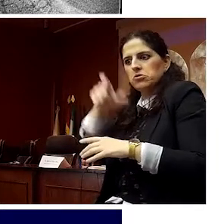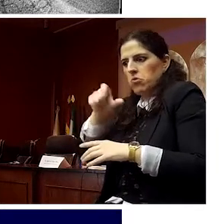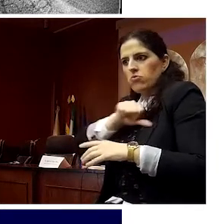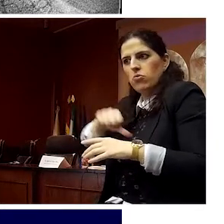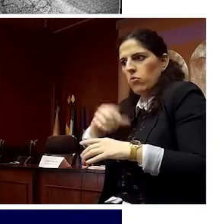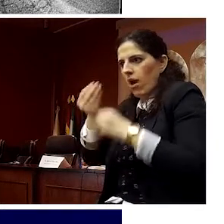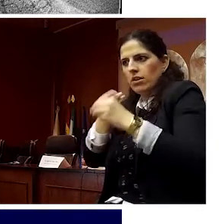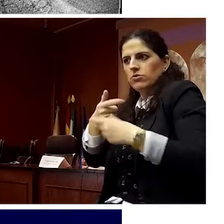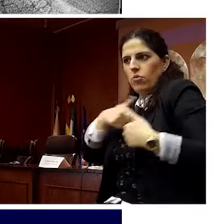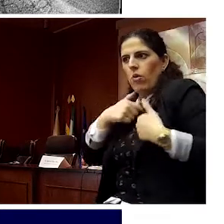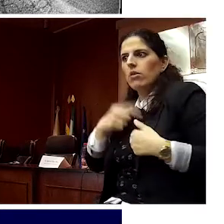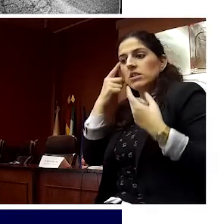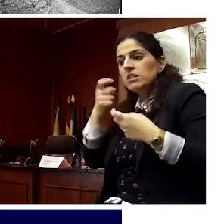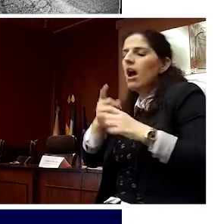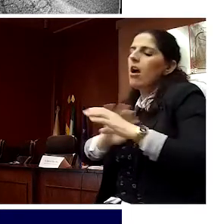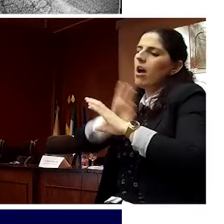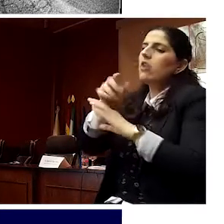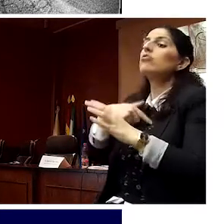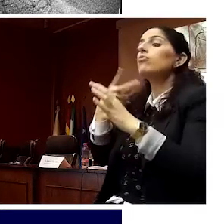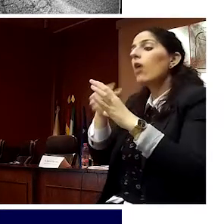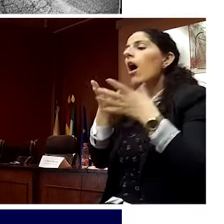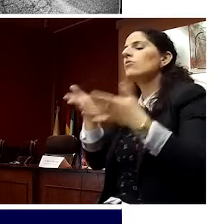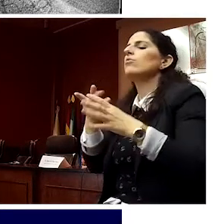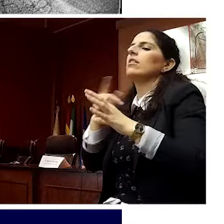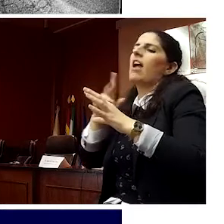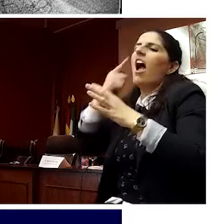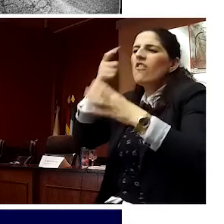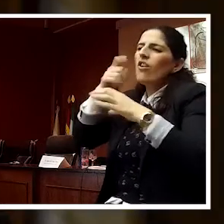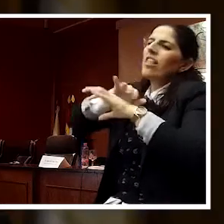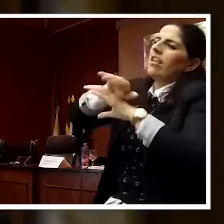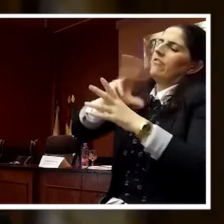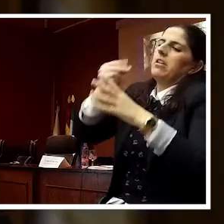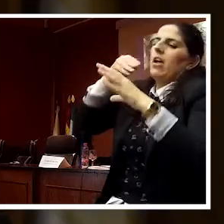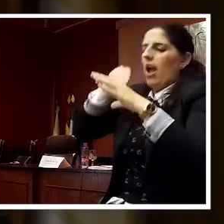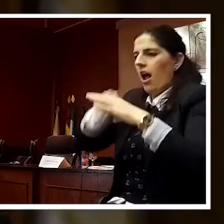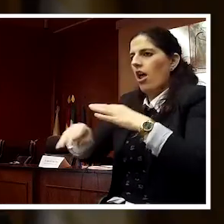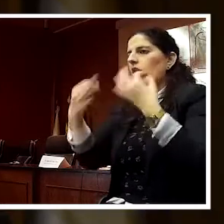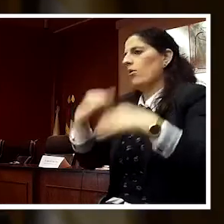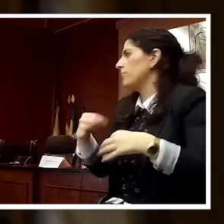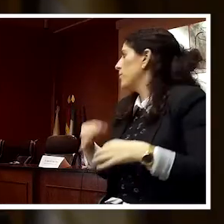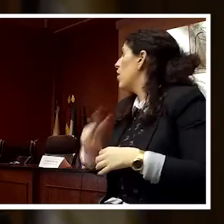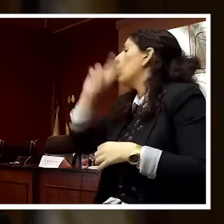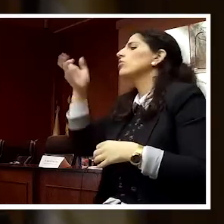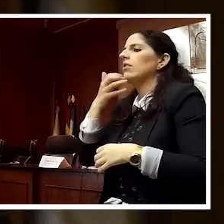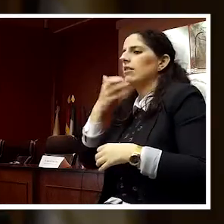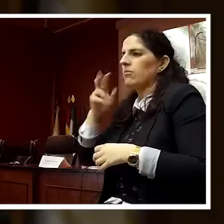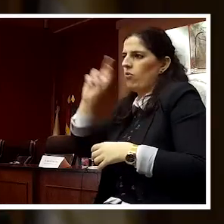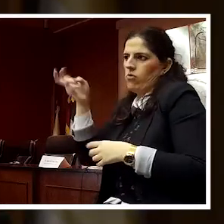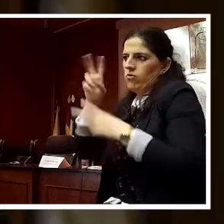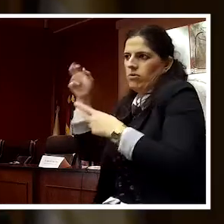no es precisa la circulación colateral. Otro ejemplo muy parecido, vean,